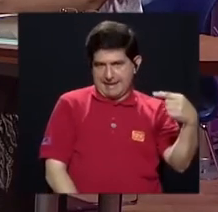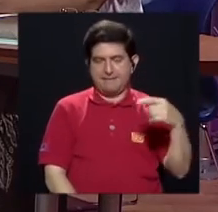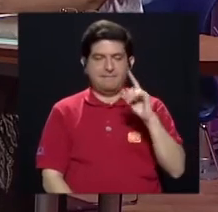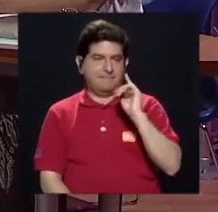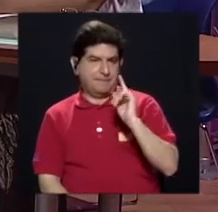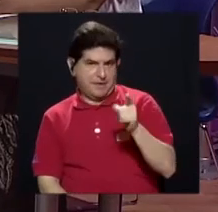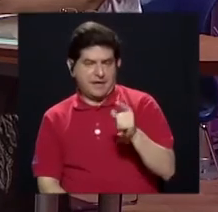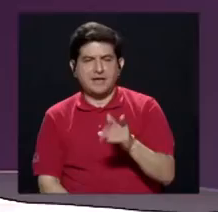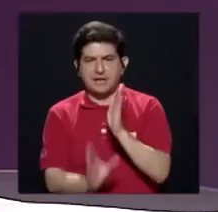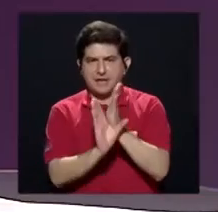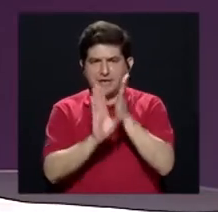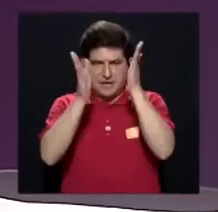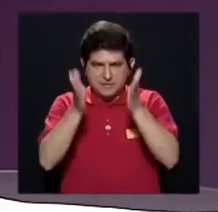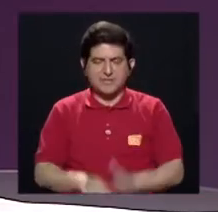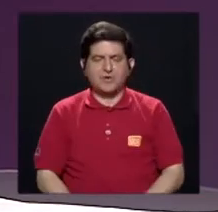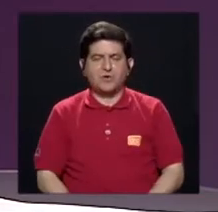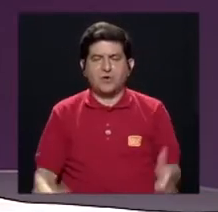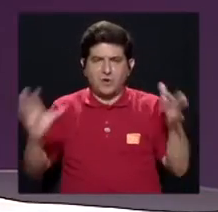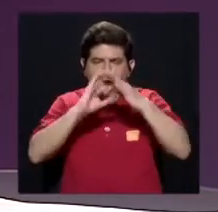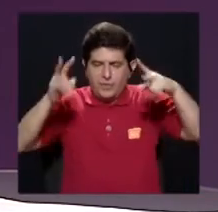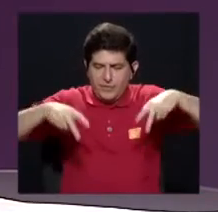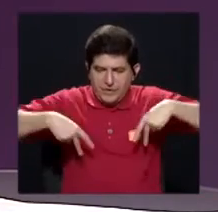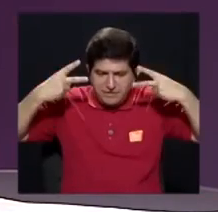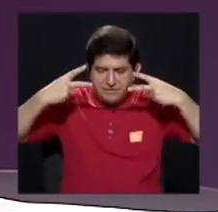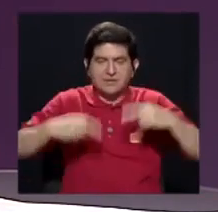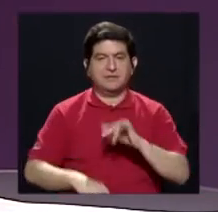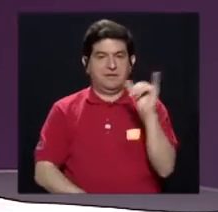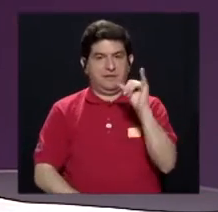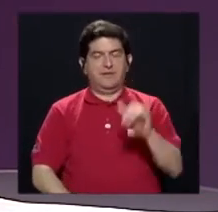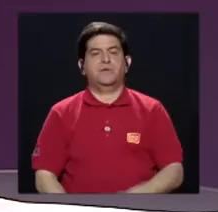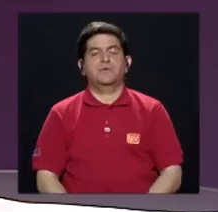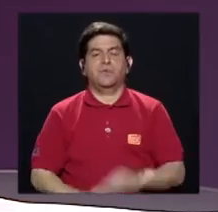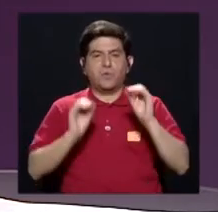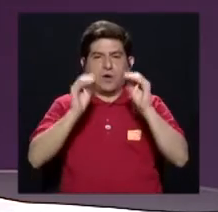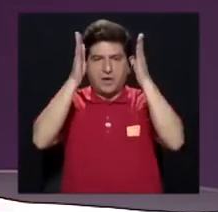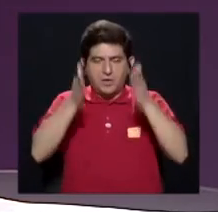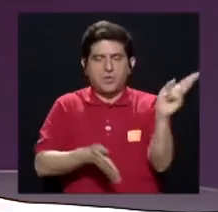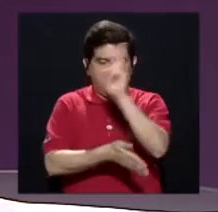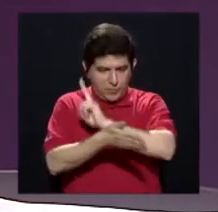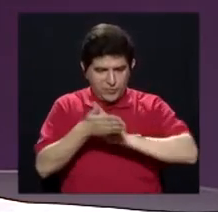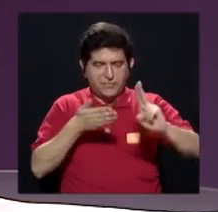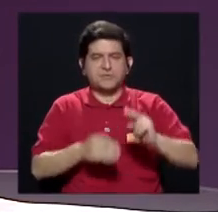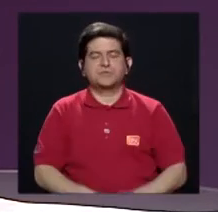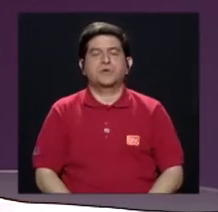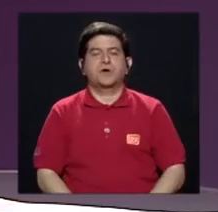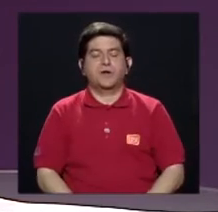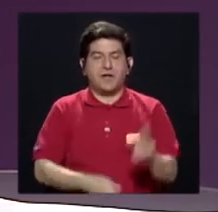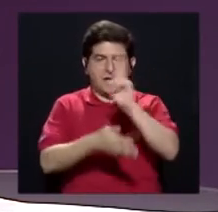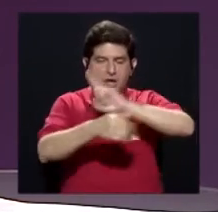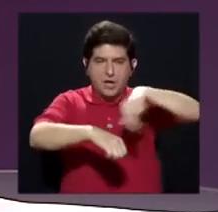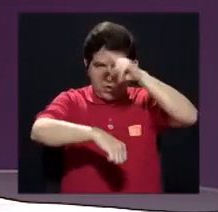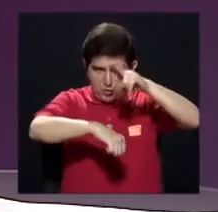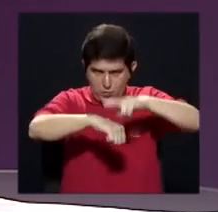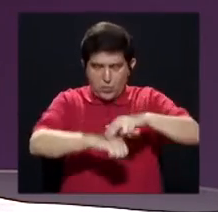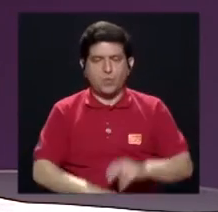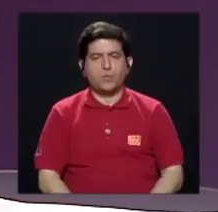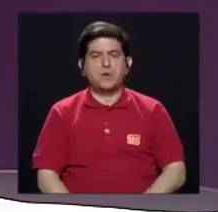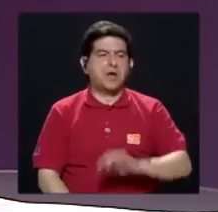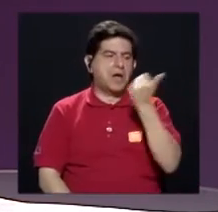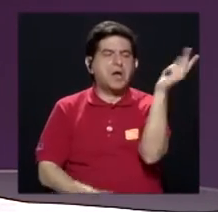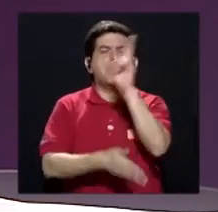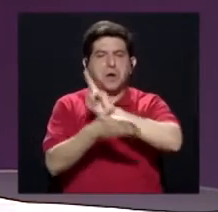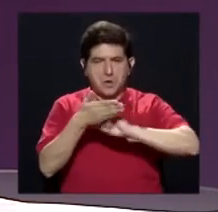es psicóloga transpersonal, también es profesora universitaria en la Universidad Nacional, ha dado en